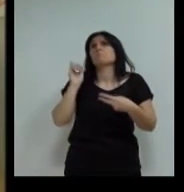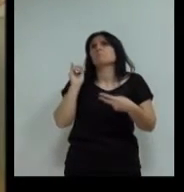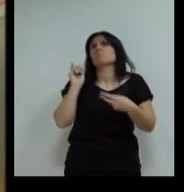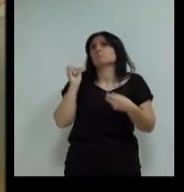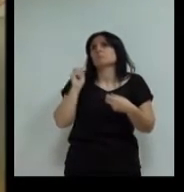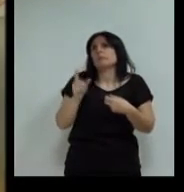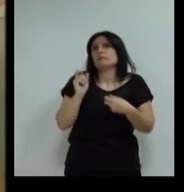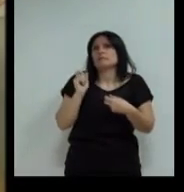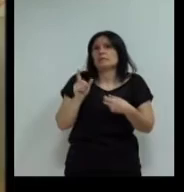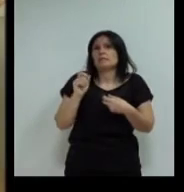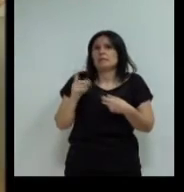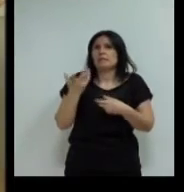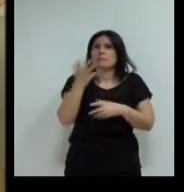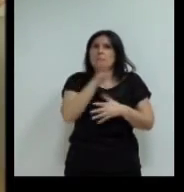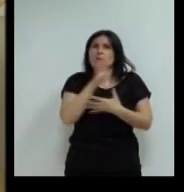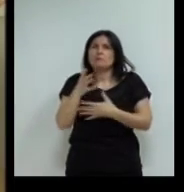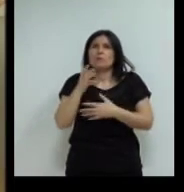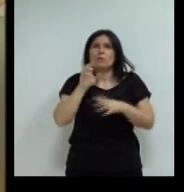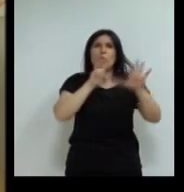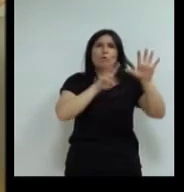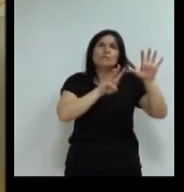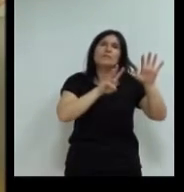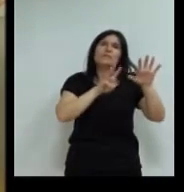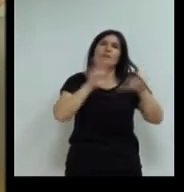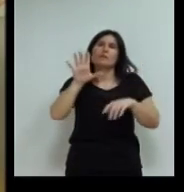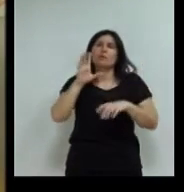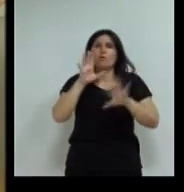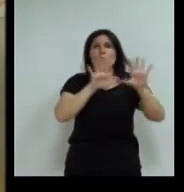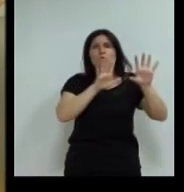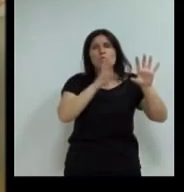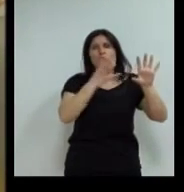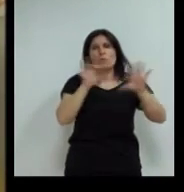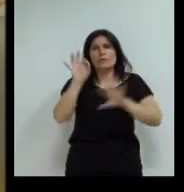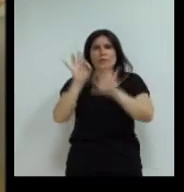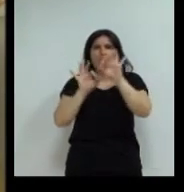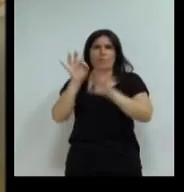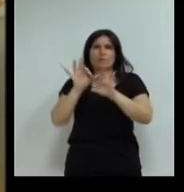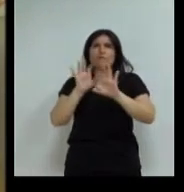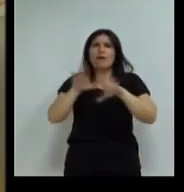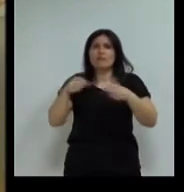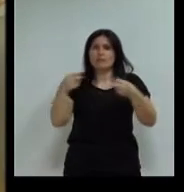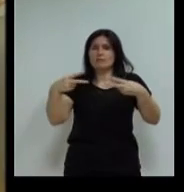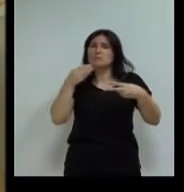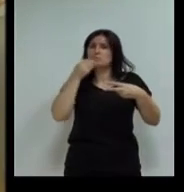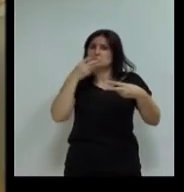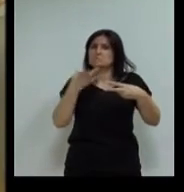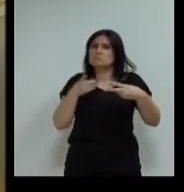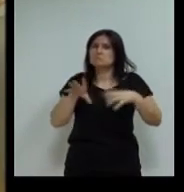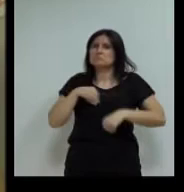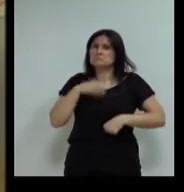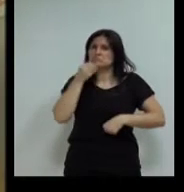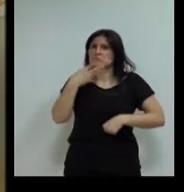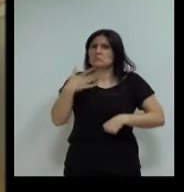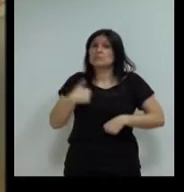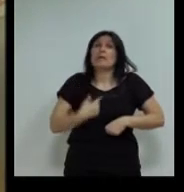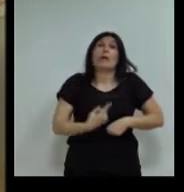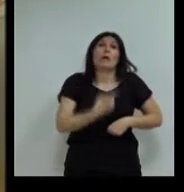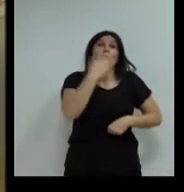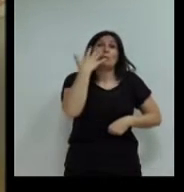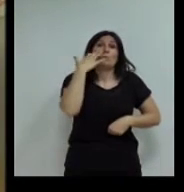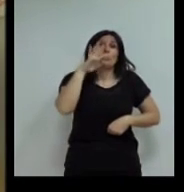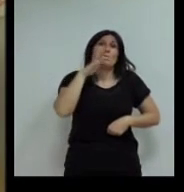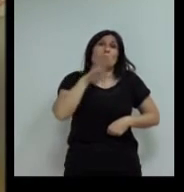hablando que en torno al 85-90% de los subtítulos salen aceptables, salen bien. Siempre hay alguno que, oye, más raro, se